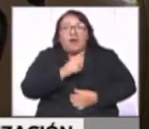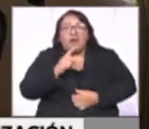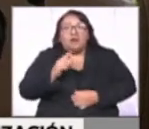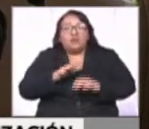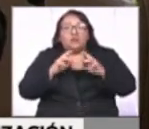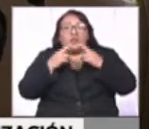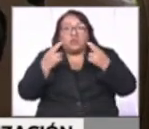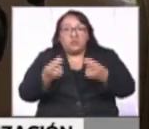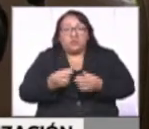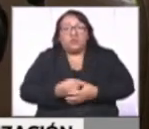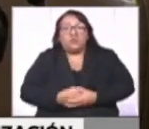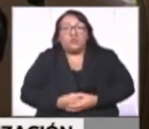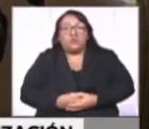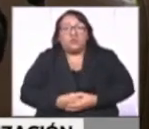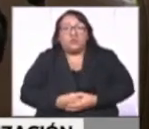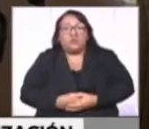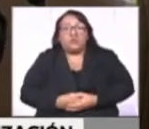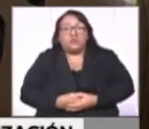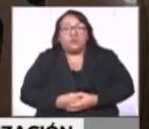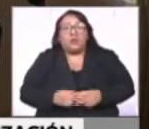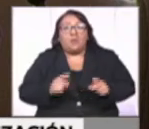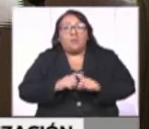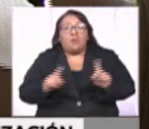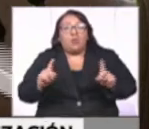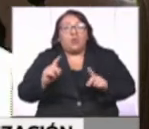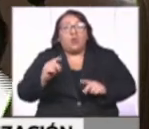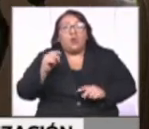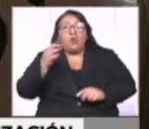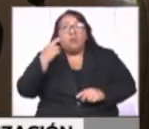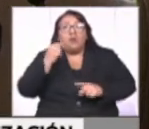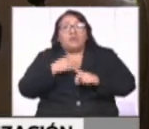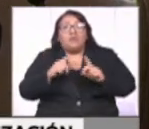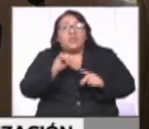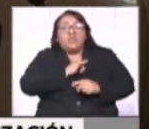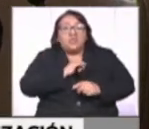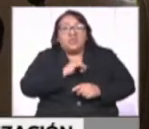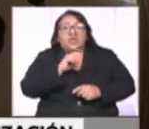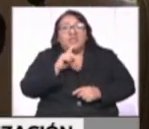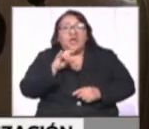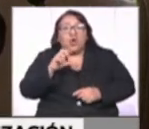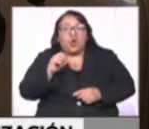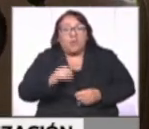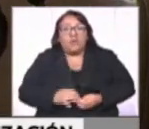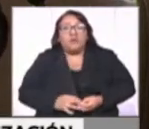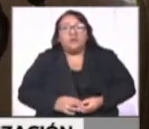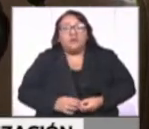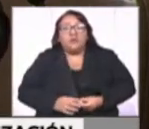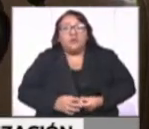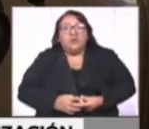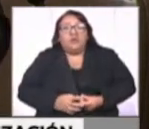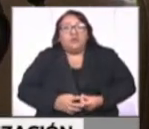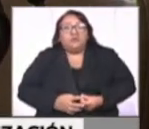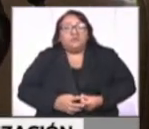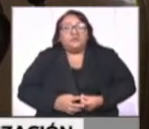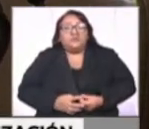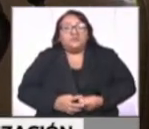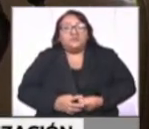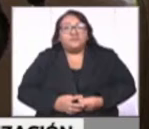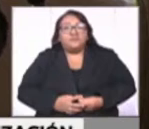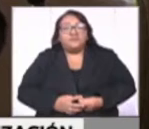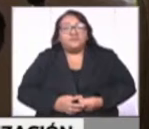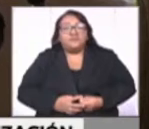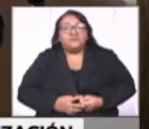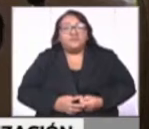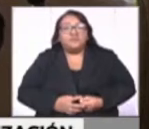las sesiones convocadas por los diferentes órganos resolutivos del INDICOPI, teniendo como número máximo